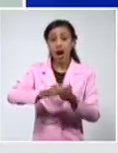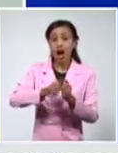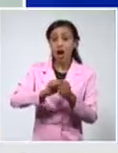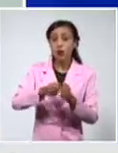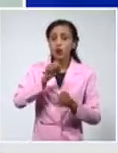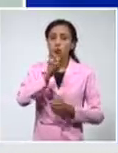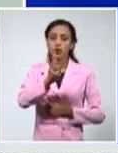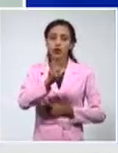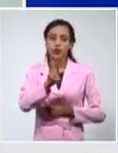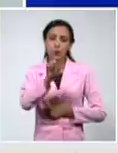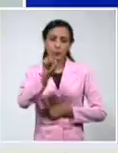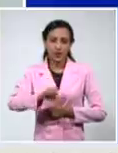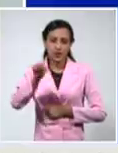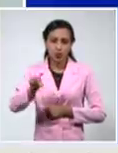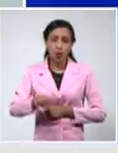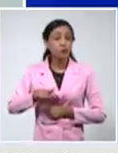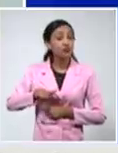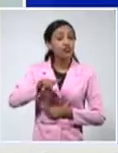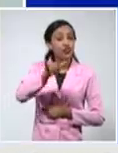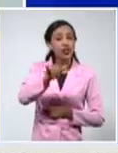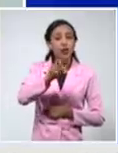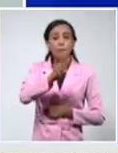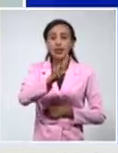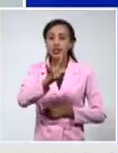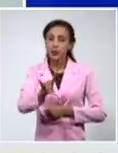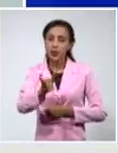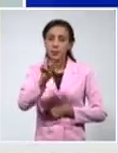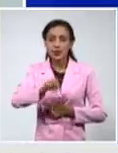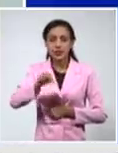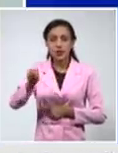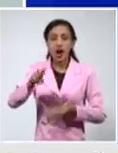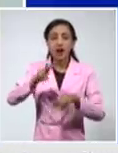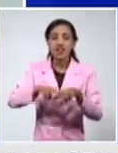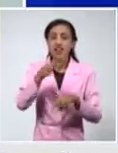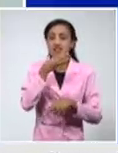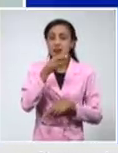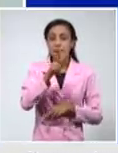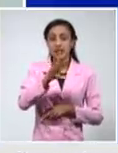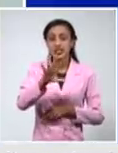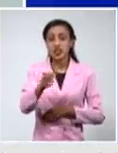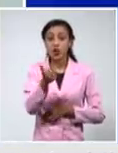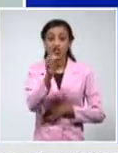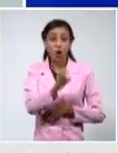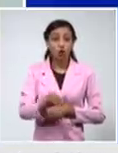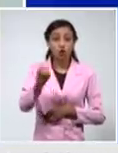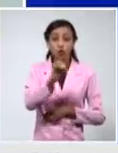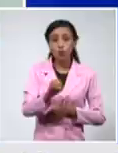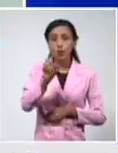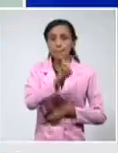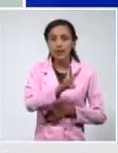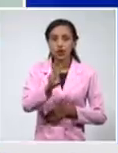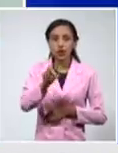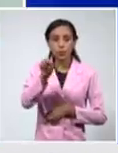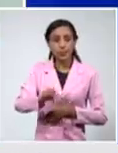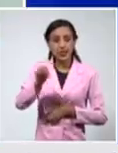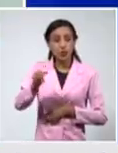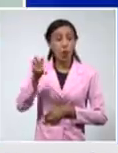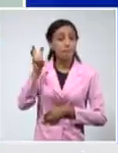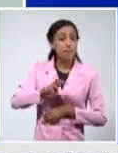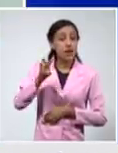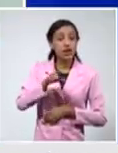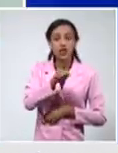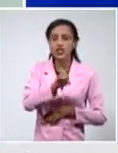31, Boyeros 29, Habana de Vieja 25, 10 de octubre 22, Marianao